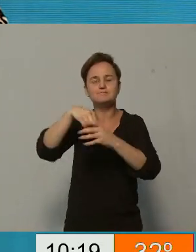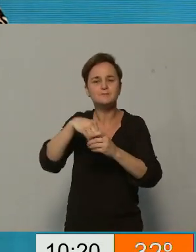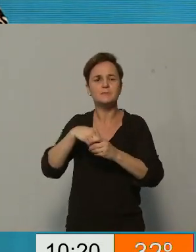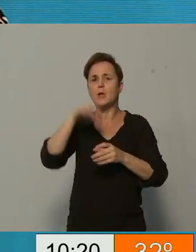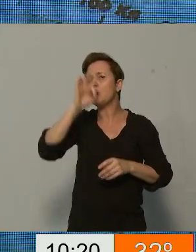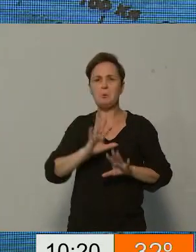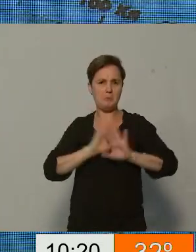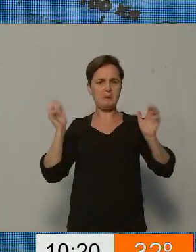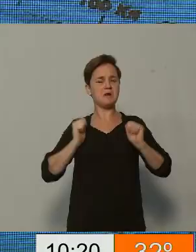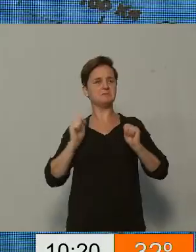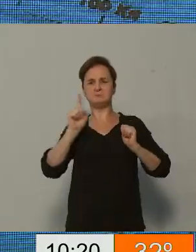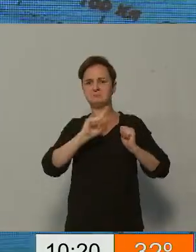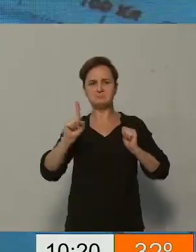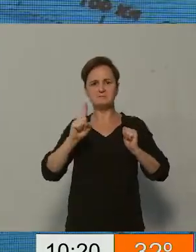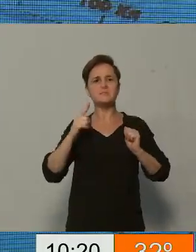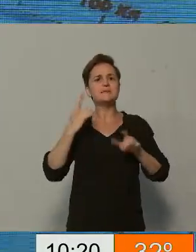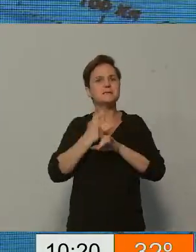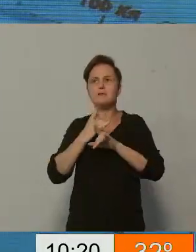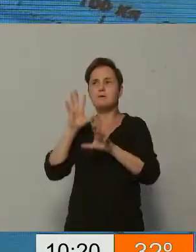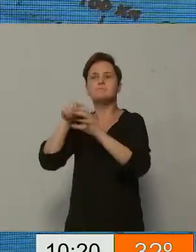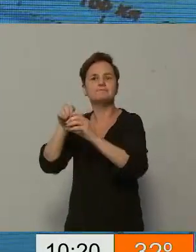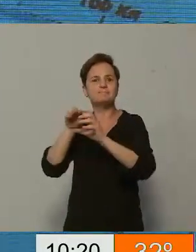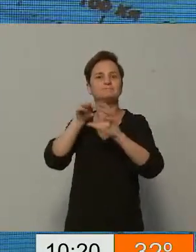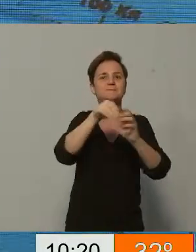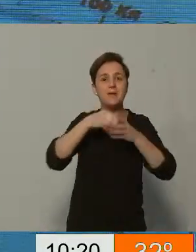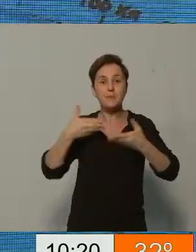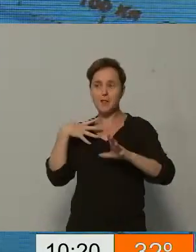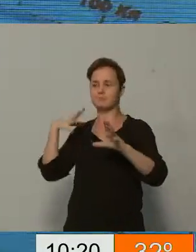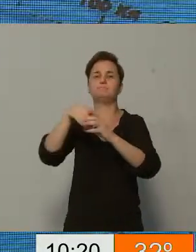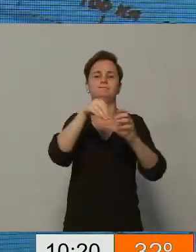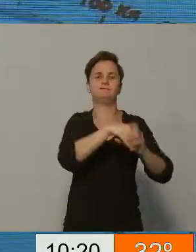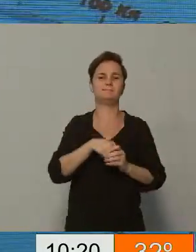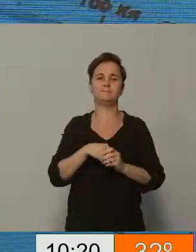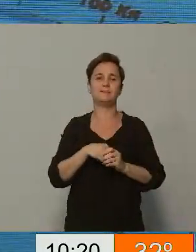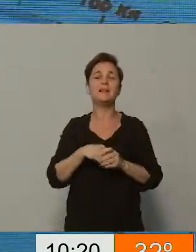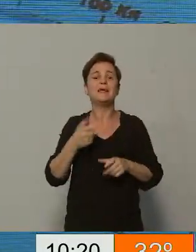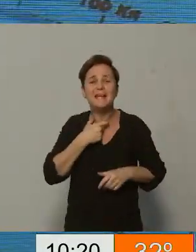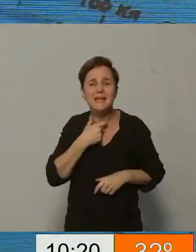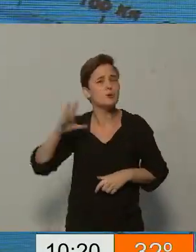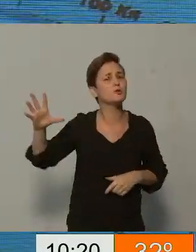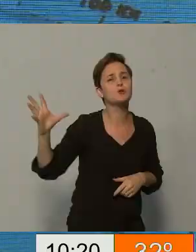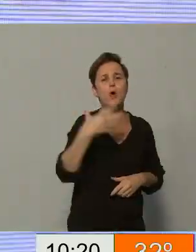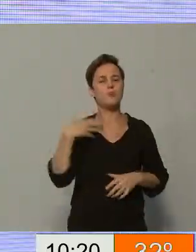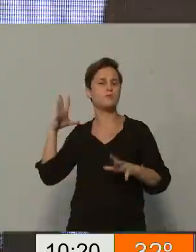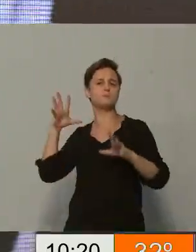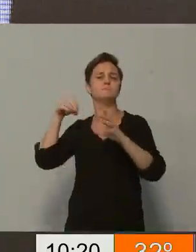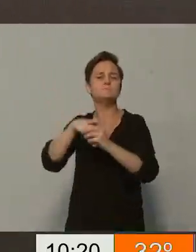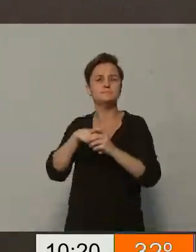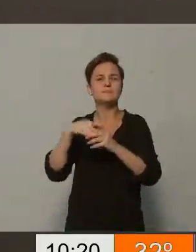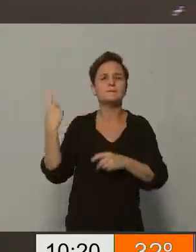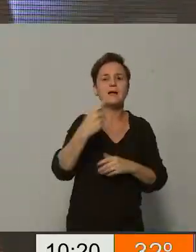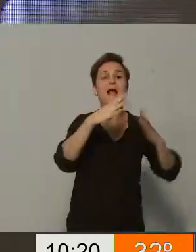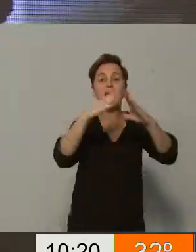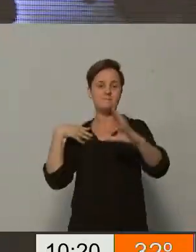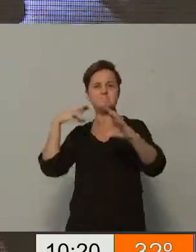Nunca dejamos de estar en el lugar donde nos invitan y, fundamentalmente, queremos entre todos formar parte de cada uno de los